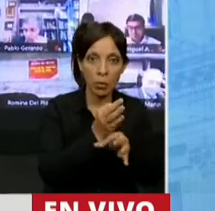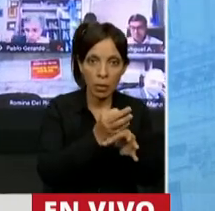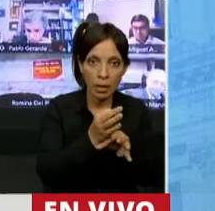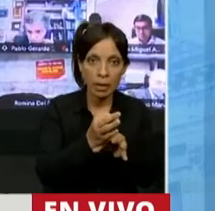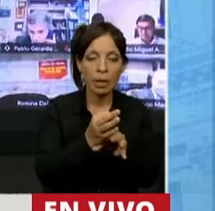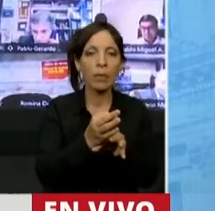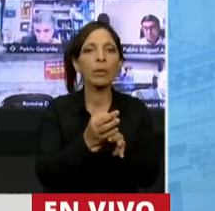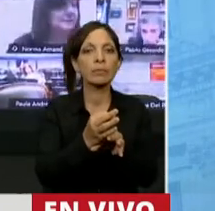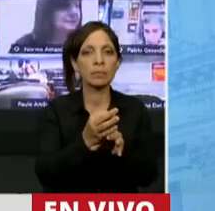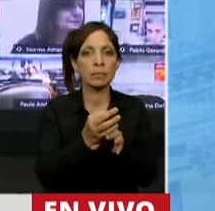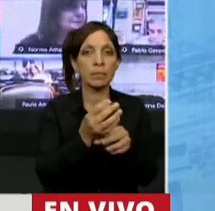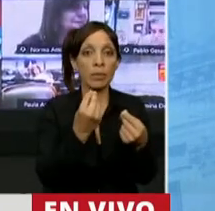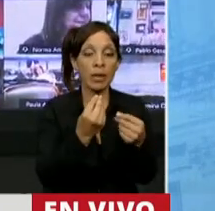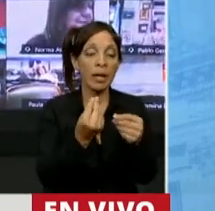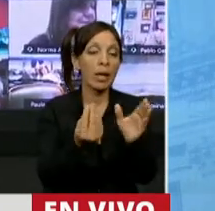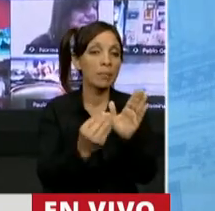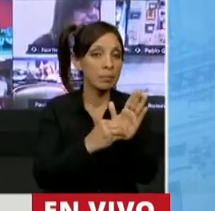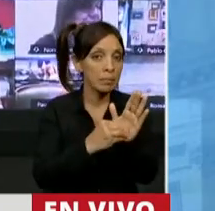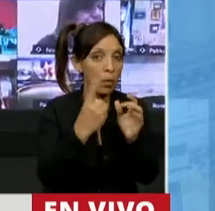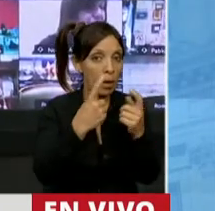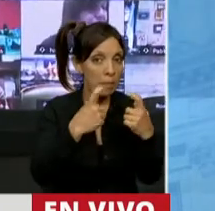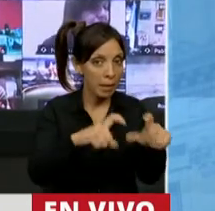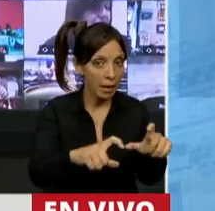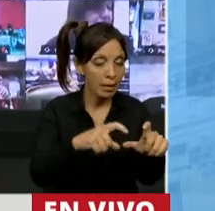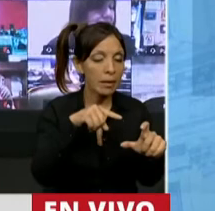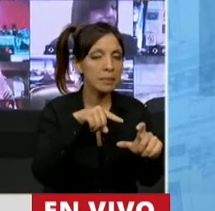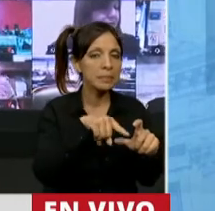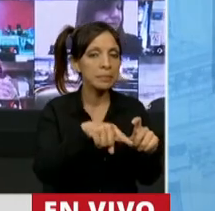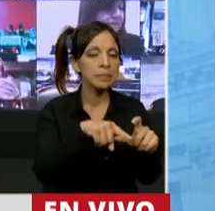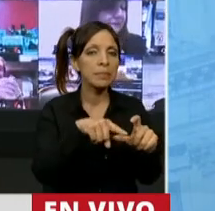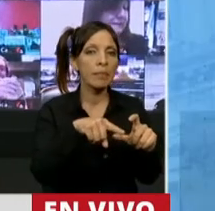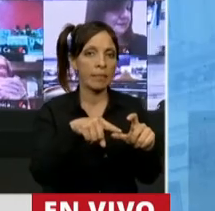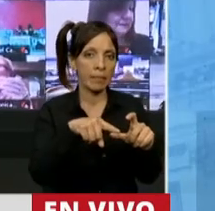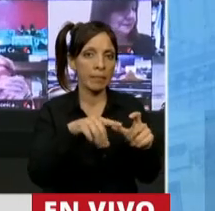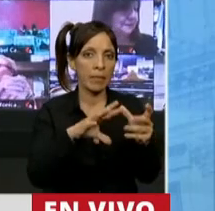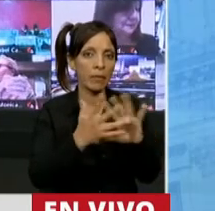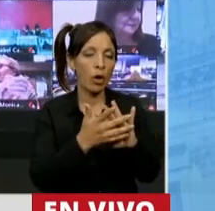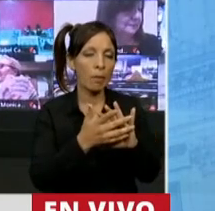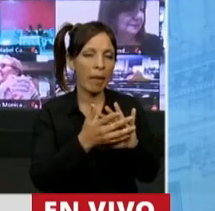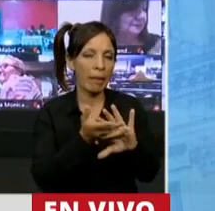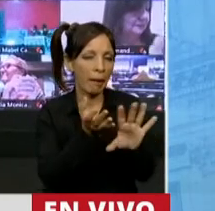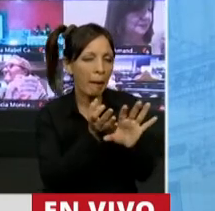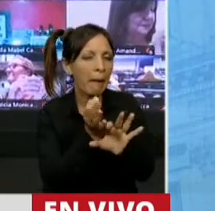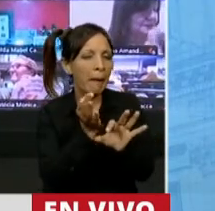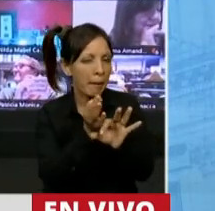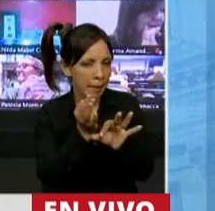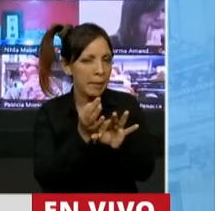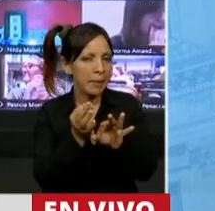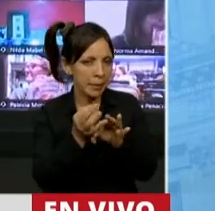incluyendo en una parte de ese sistema de adoctrinamiento que se